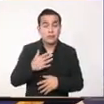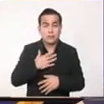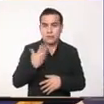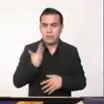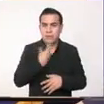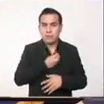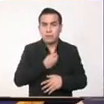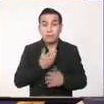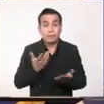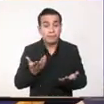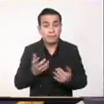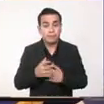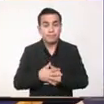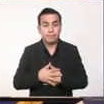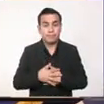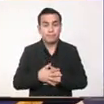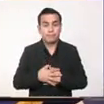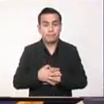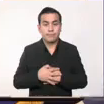no es así.